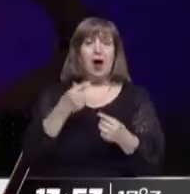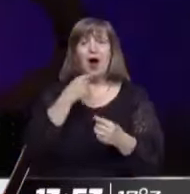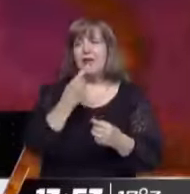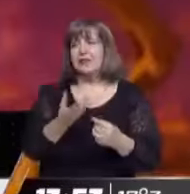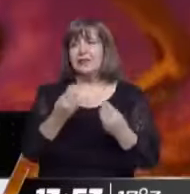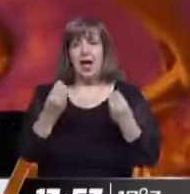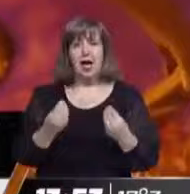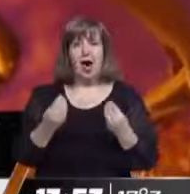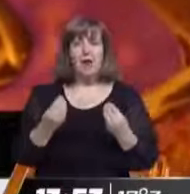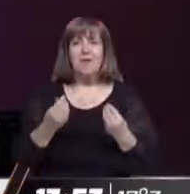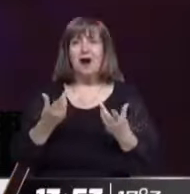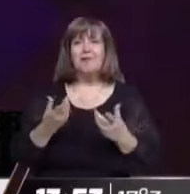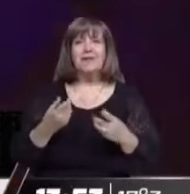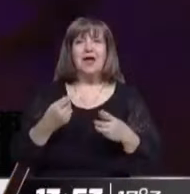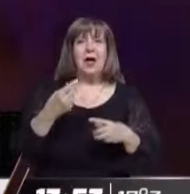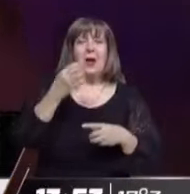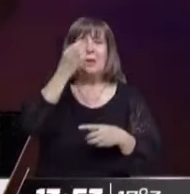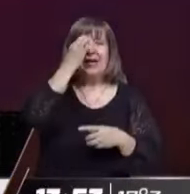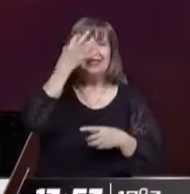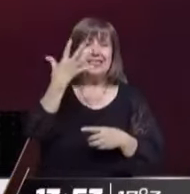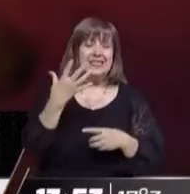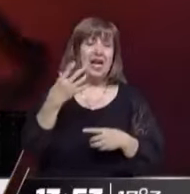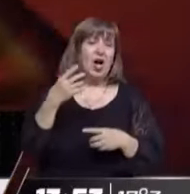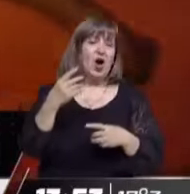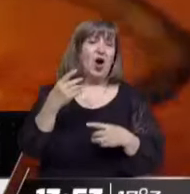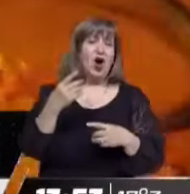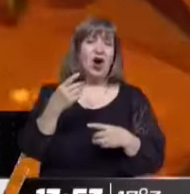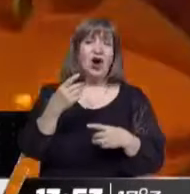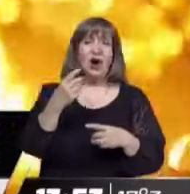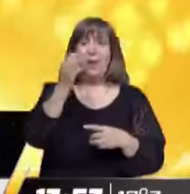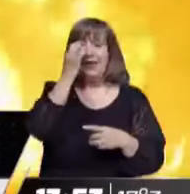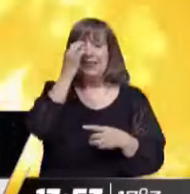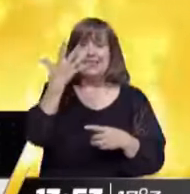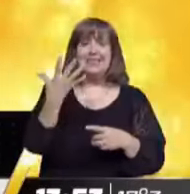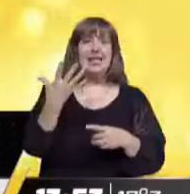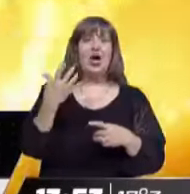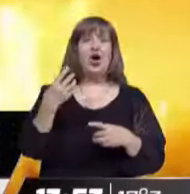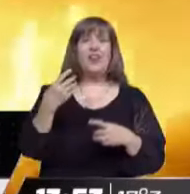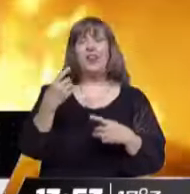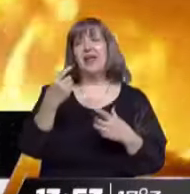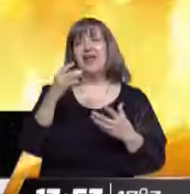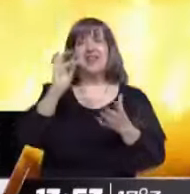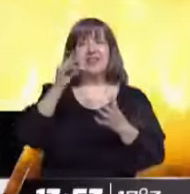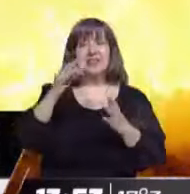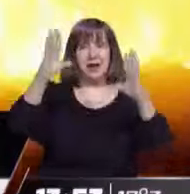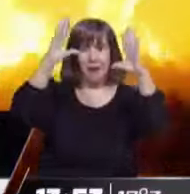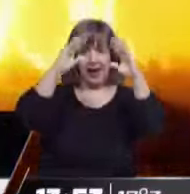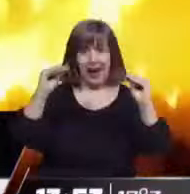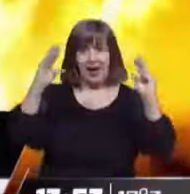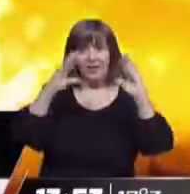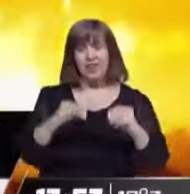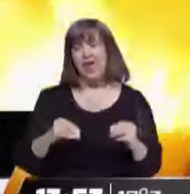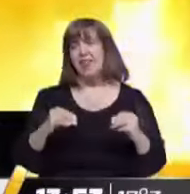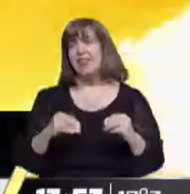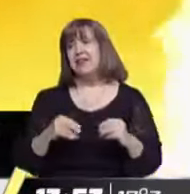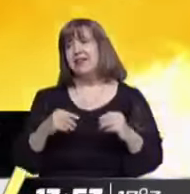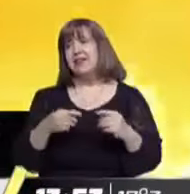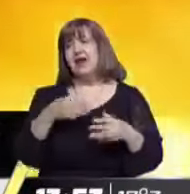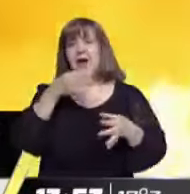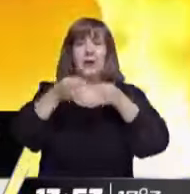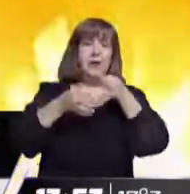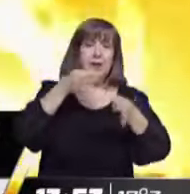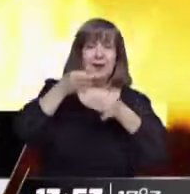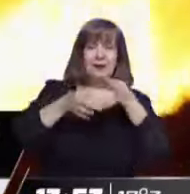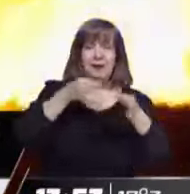Nochebuena, ponele que se hace muy larga la cena ya y se ponen a hablar de política, bueno, agarrás sí. y lo llamás, viene y se